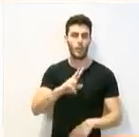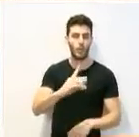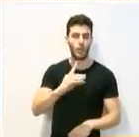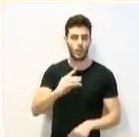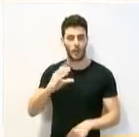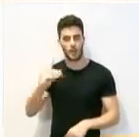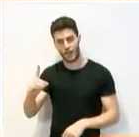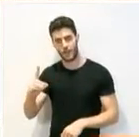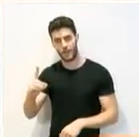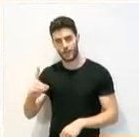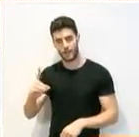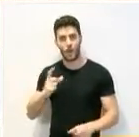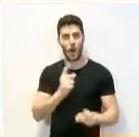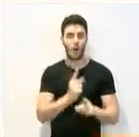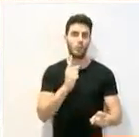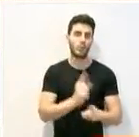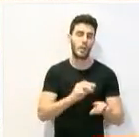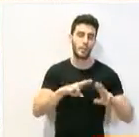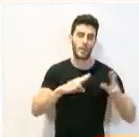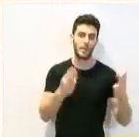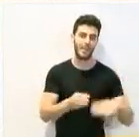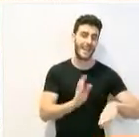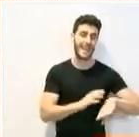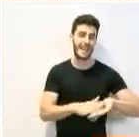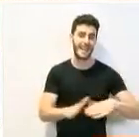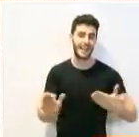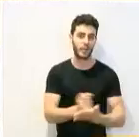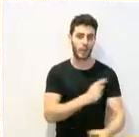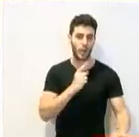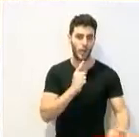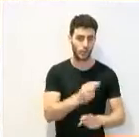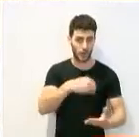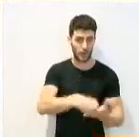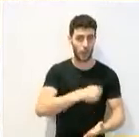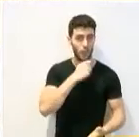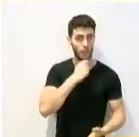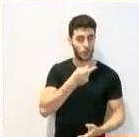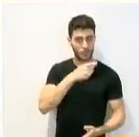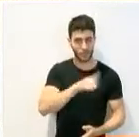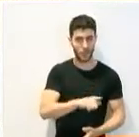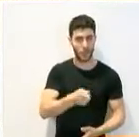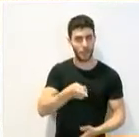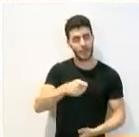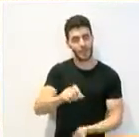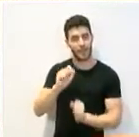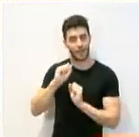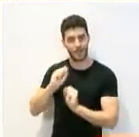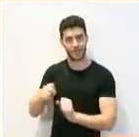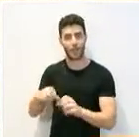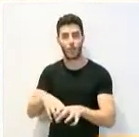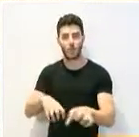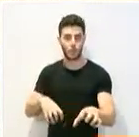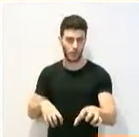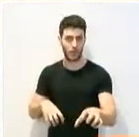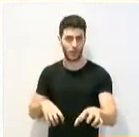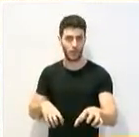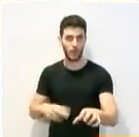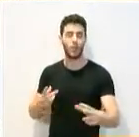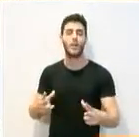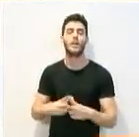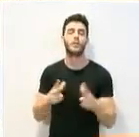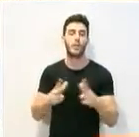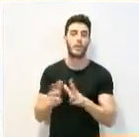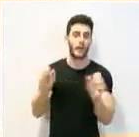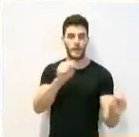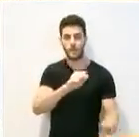oposición parlamentaria de izquierdas en contra, con toda, incluida el Partido Socialista, y con el rechazo mayoritario de una sociedad